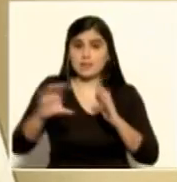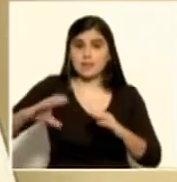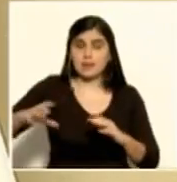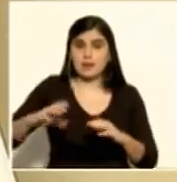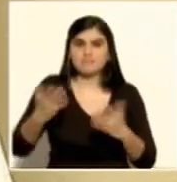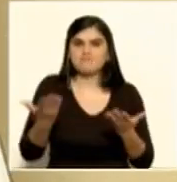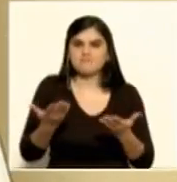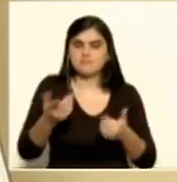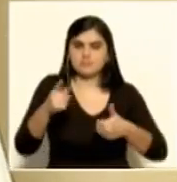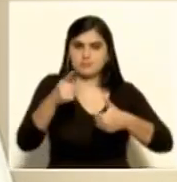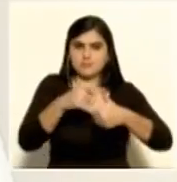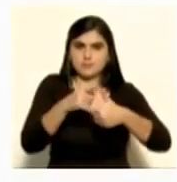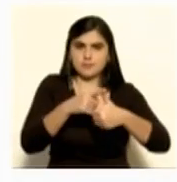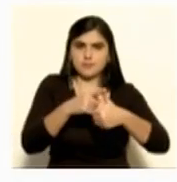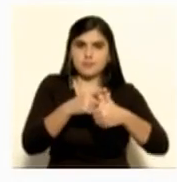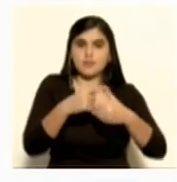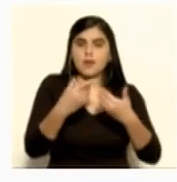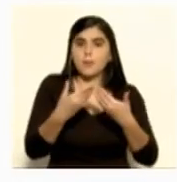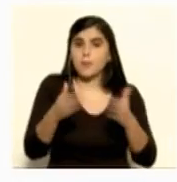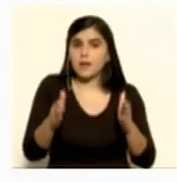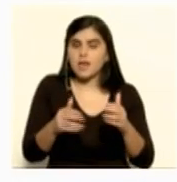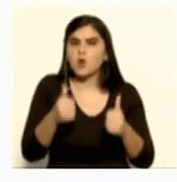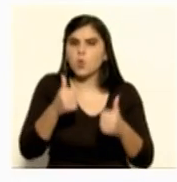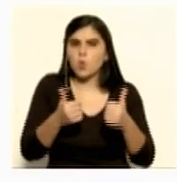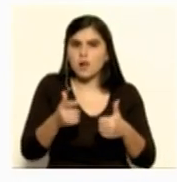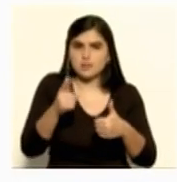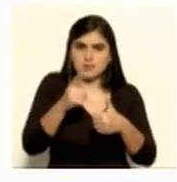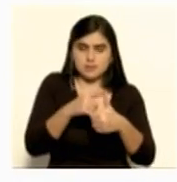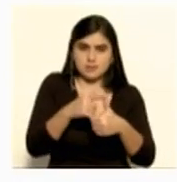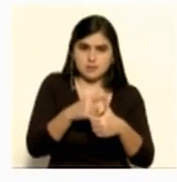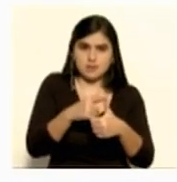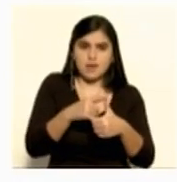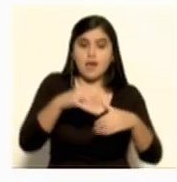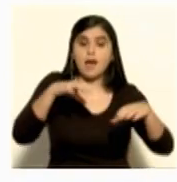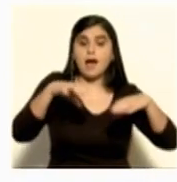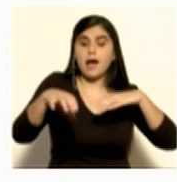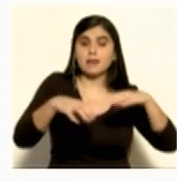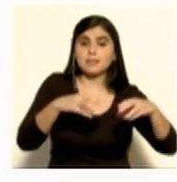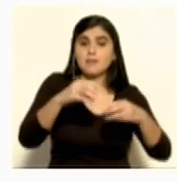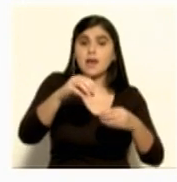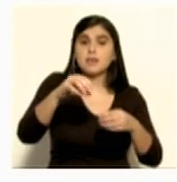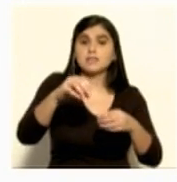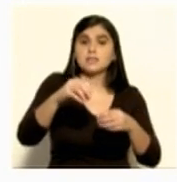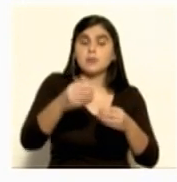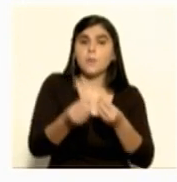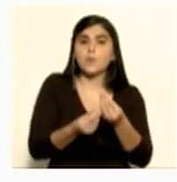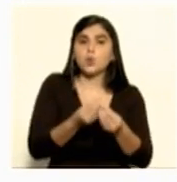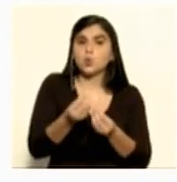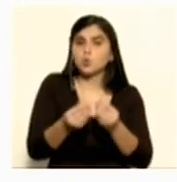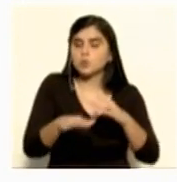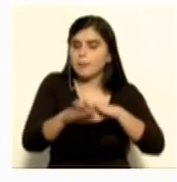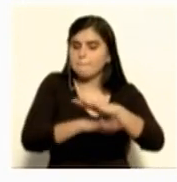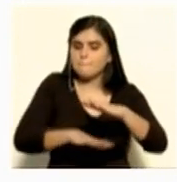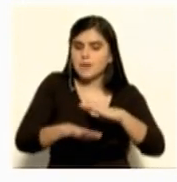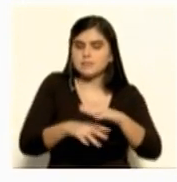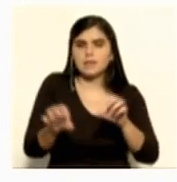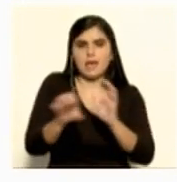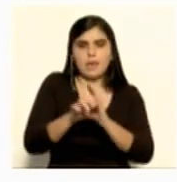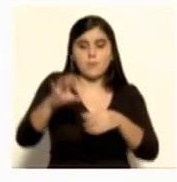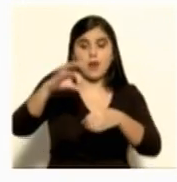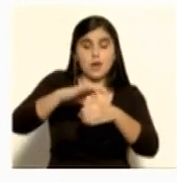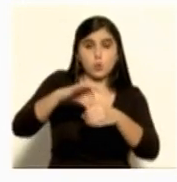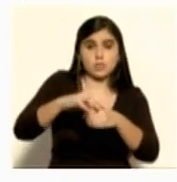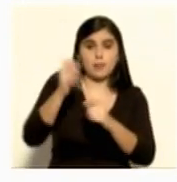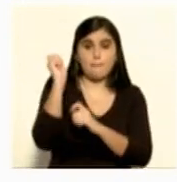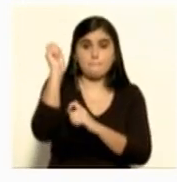Los establecimientos habilitados para ello son aquellas actividades productivas esenciales, la agricultura, la pesca y